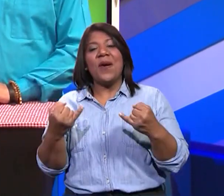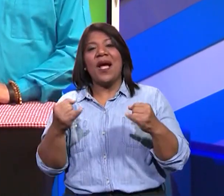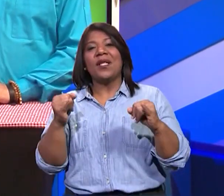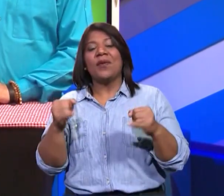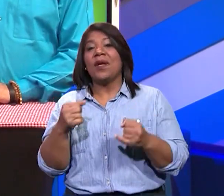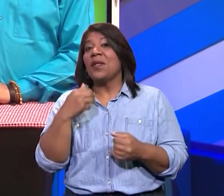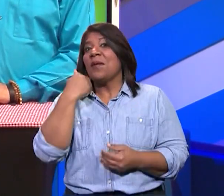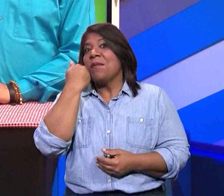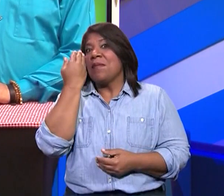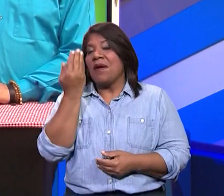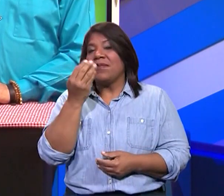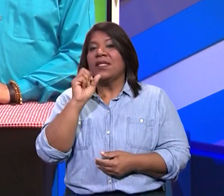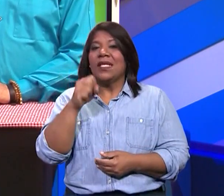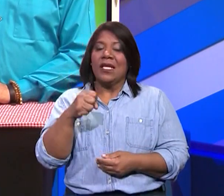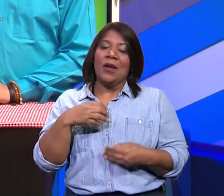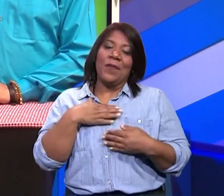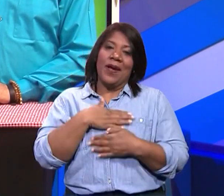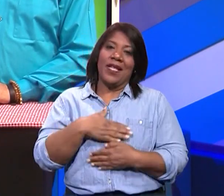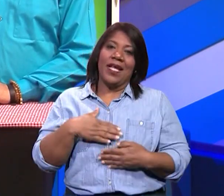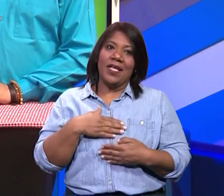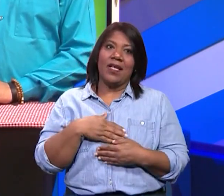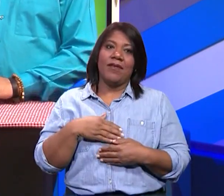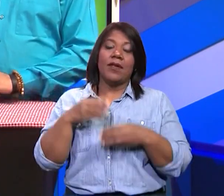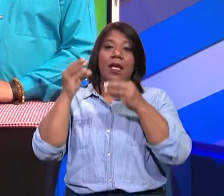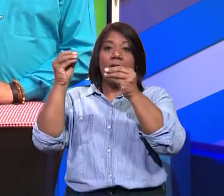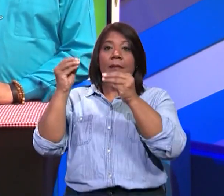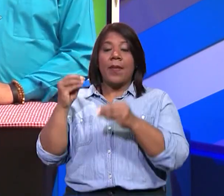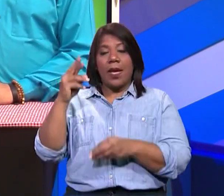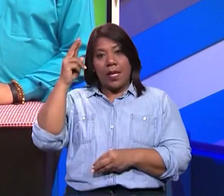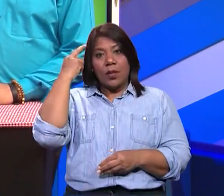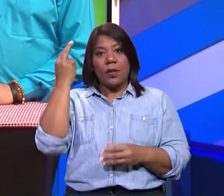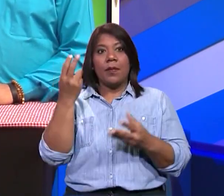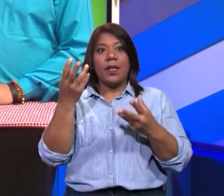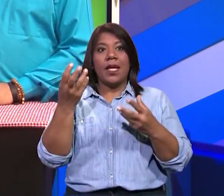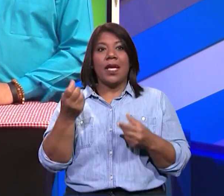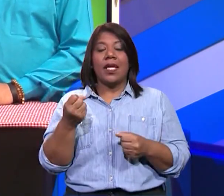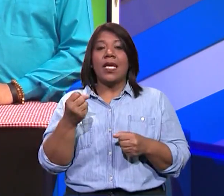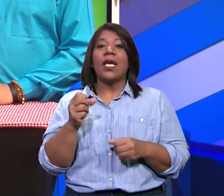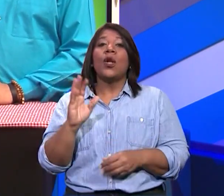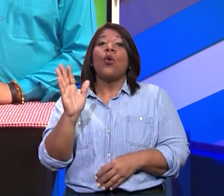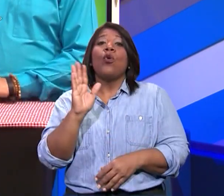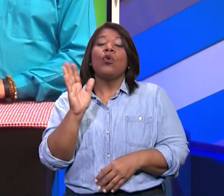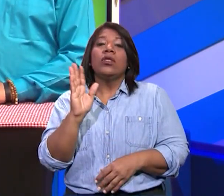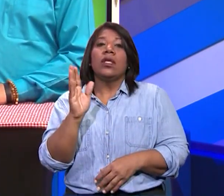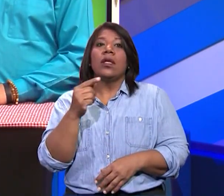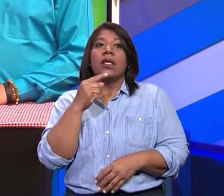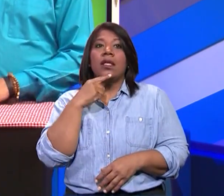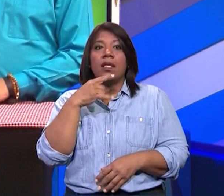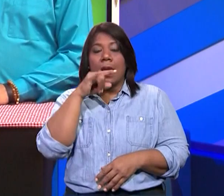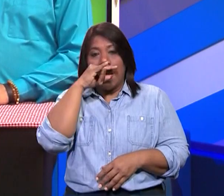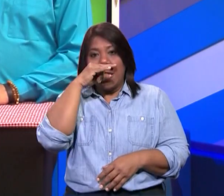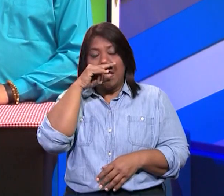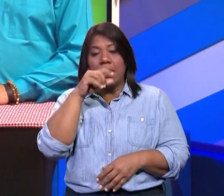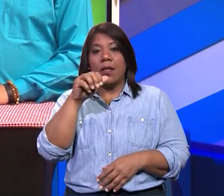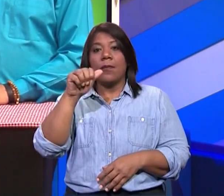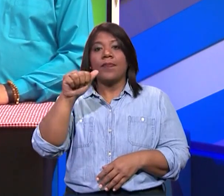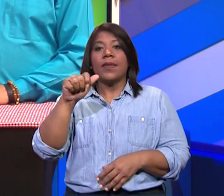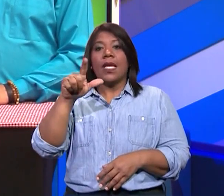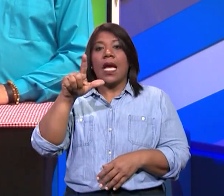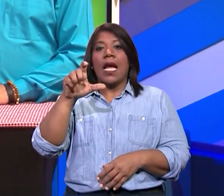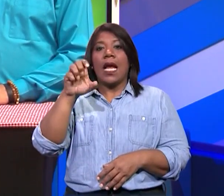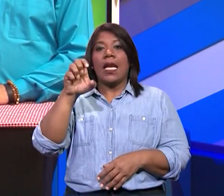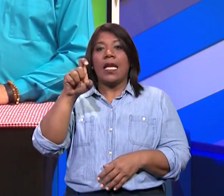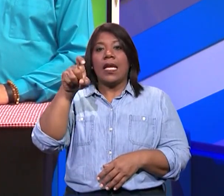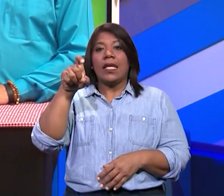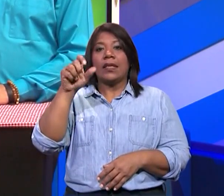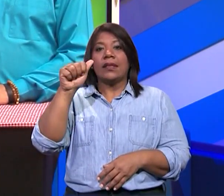fácil, y qué divertido, ¿verdad? Maestro Ramiro, yo quiero enviar un saludo, ¿me permite? Claro que sí. Al niño Alexander, que